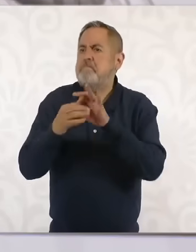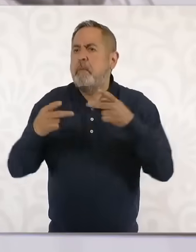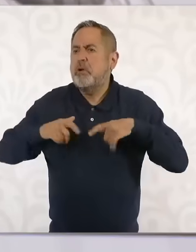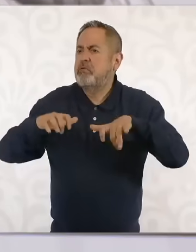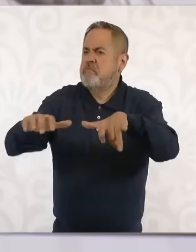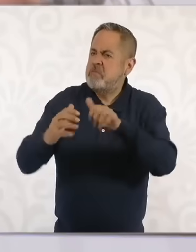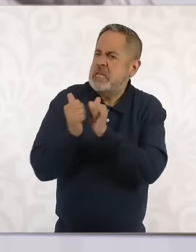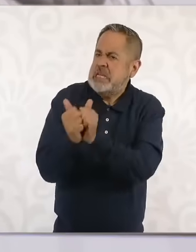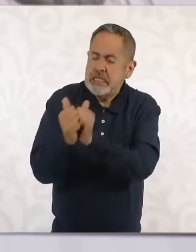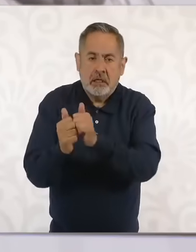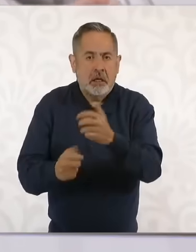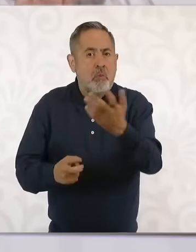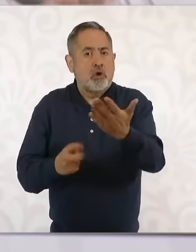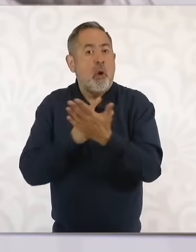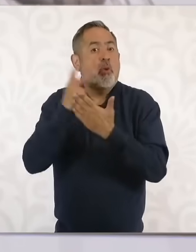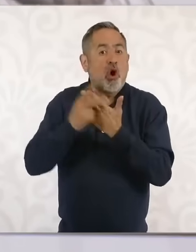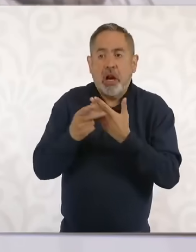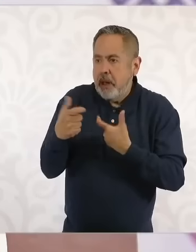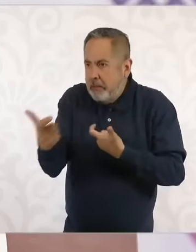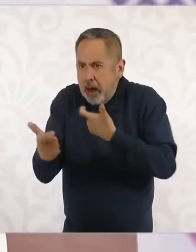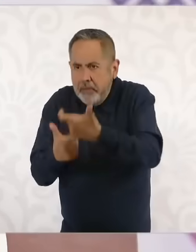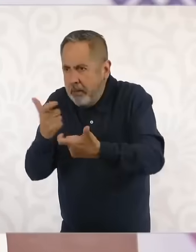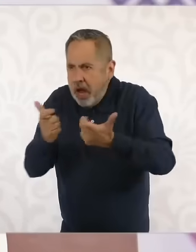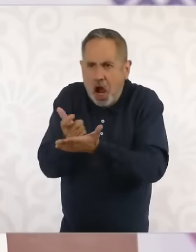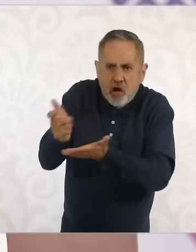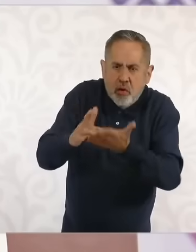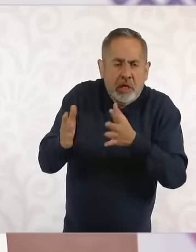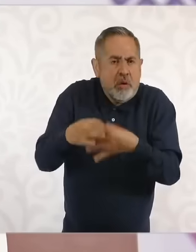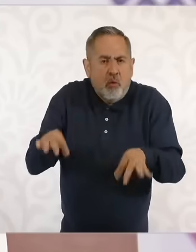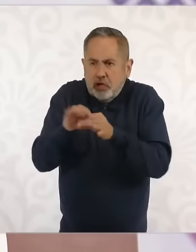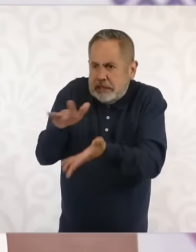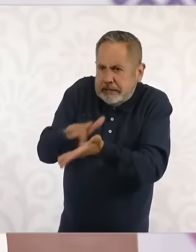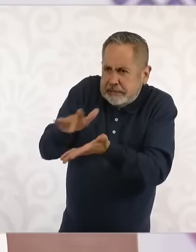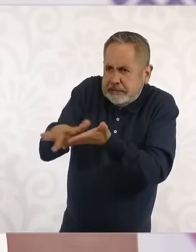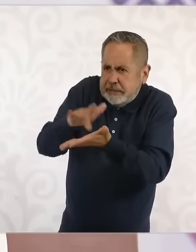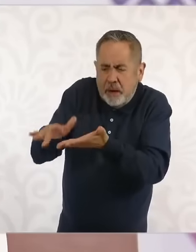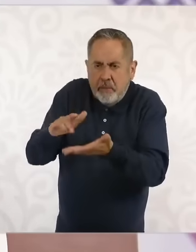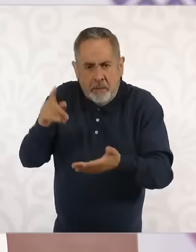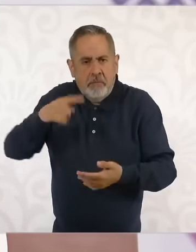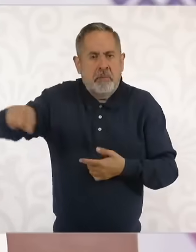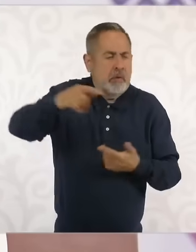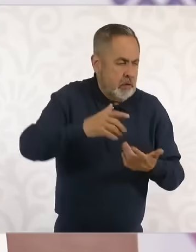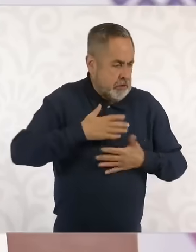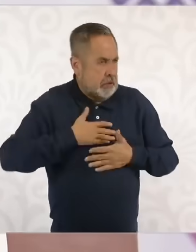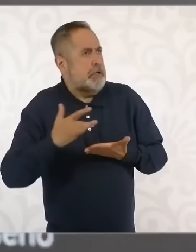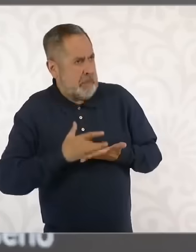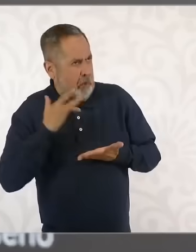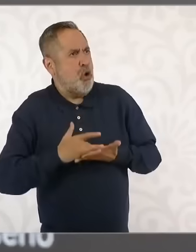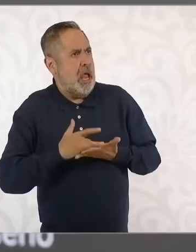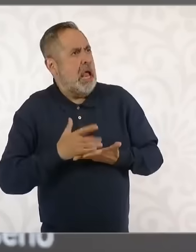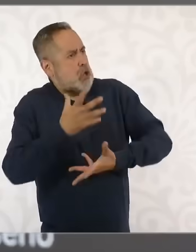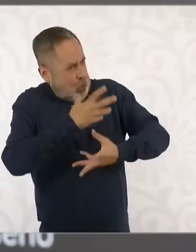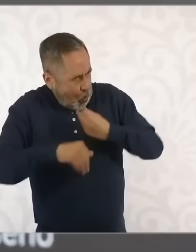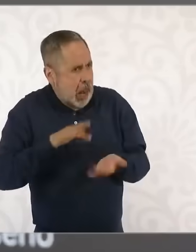Por eso los programas de bienestar son tan fundamentales, porque el pueblo sabe que el gobierno está con